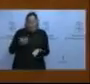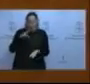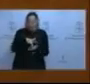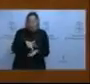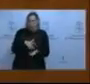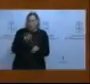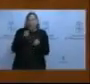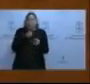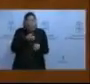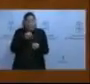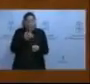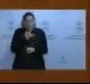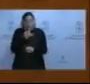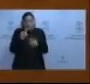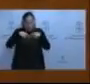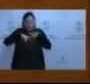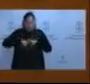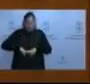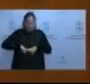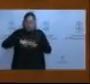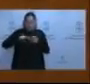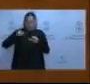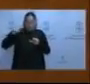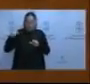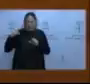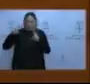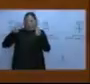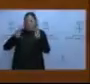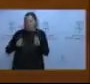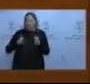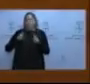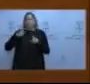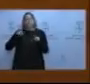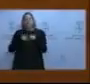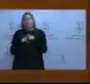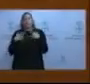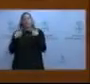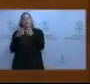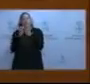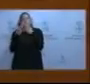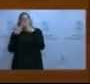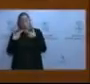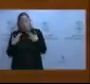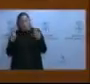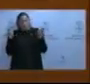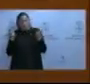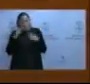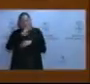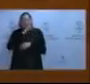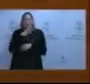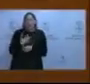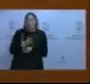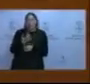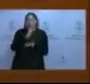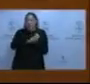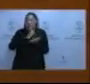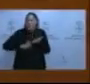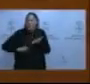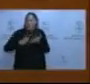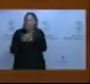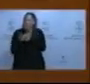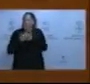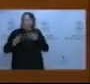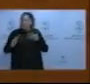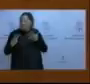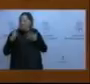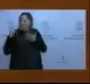en los asuntos pendientes de la Comisión de Hacienda del Sector Público ahora me parece que hay 17 informes de la sindicatura pendientes de